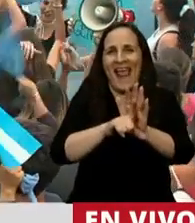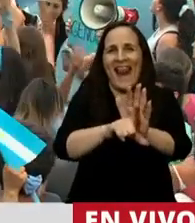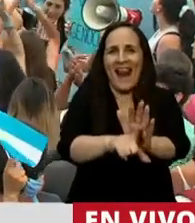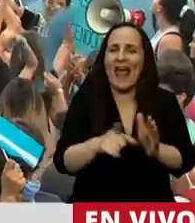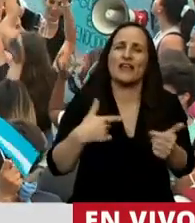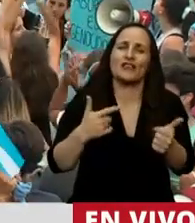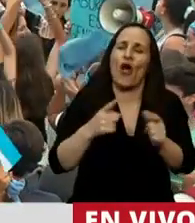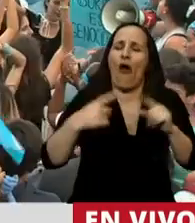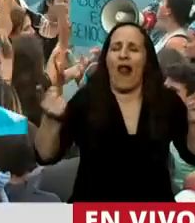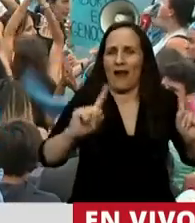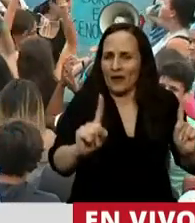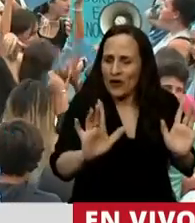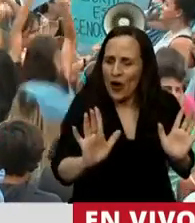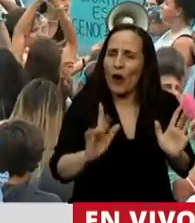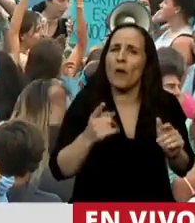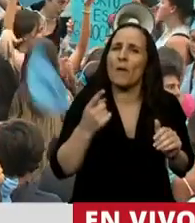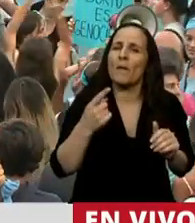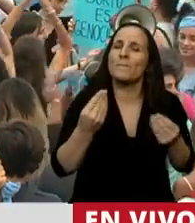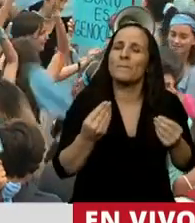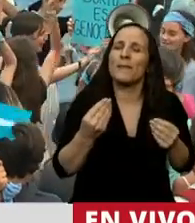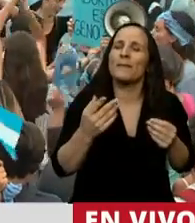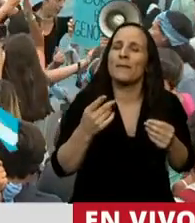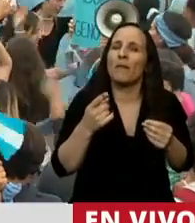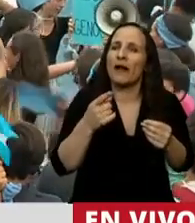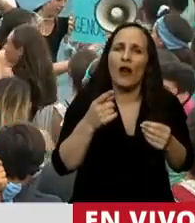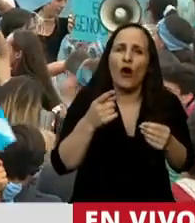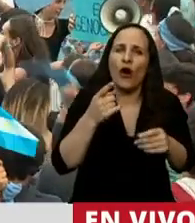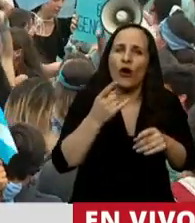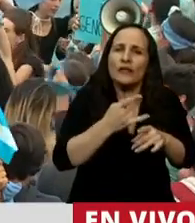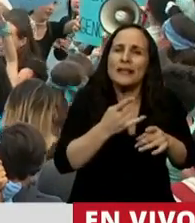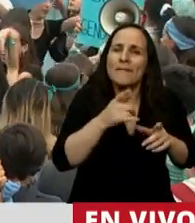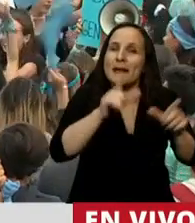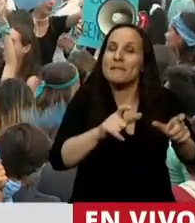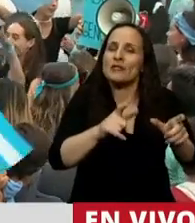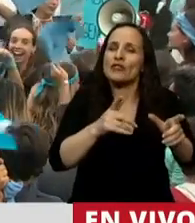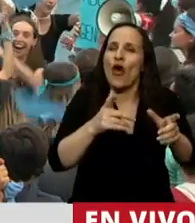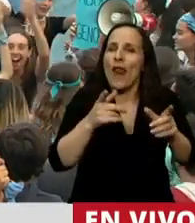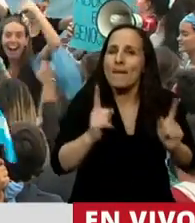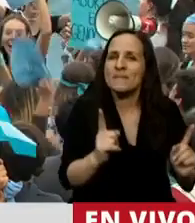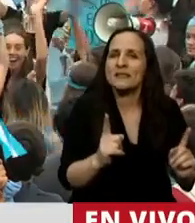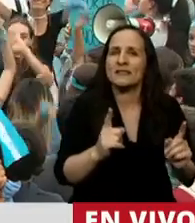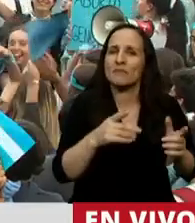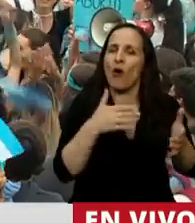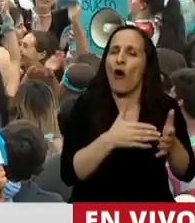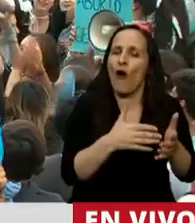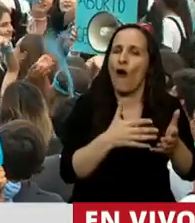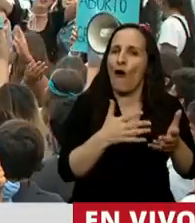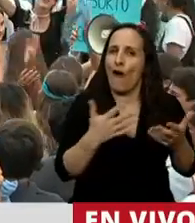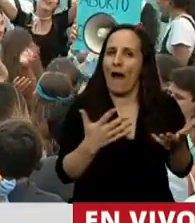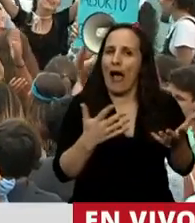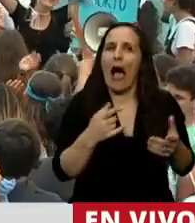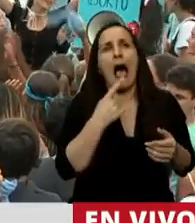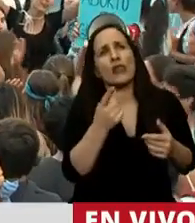no extenderme en el tiempo porque los referí con detalle. Los mismos actores, los mismos argumentos van a poner en riesgo